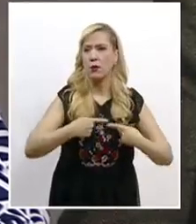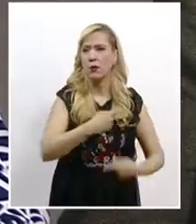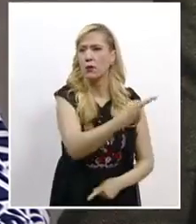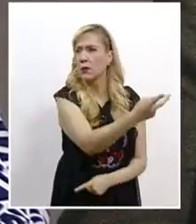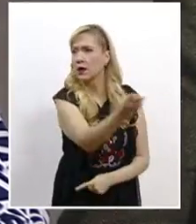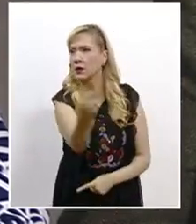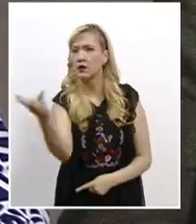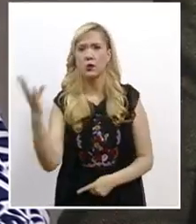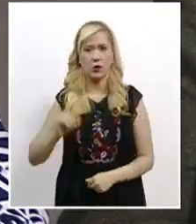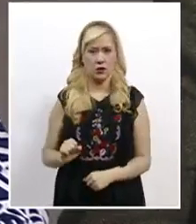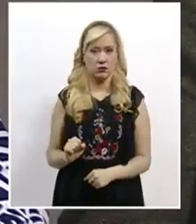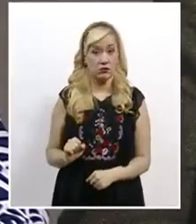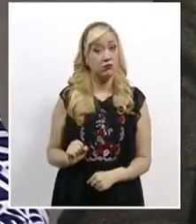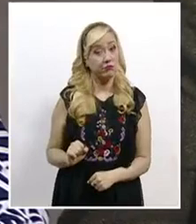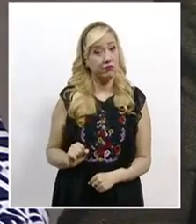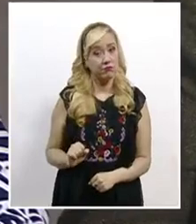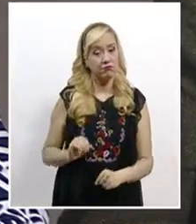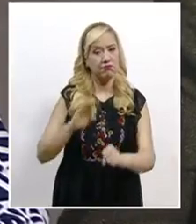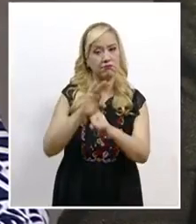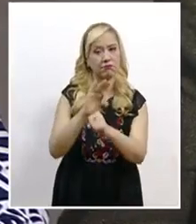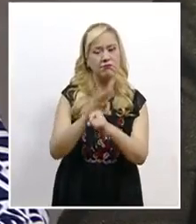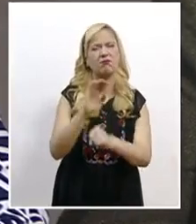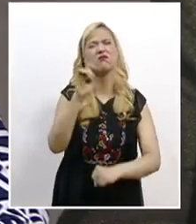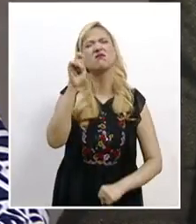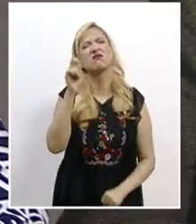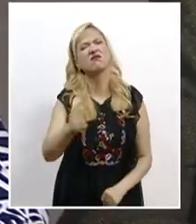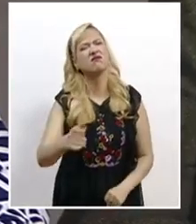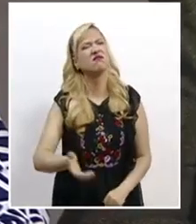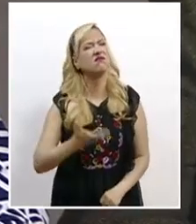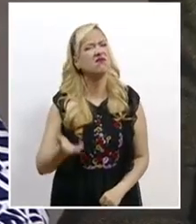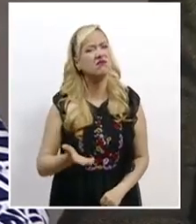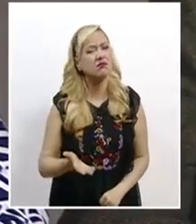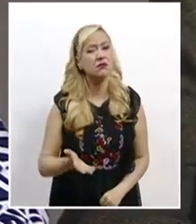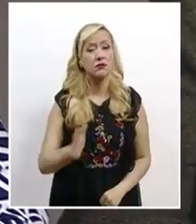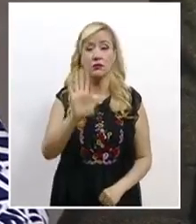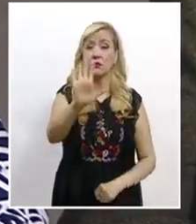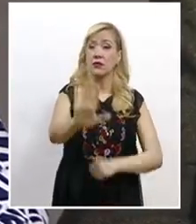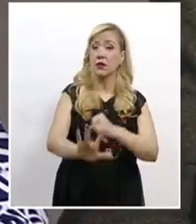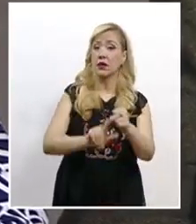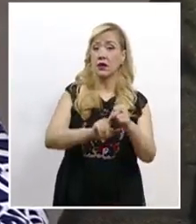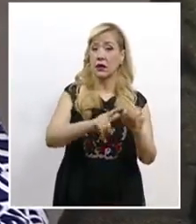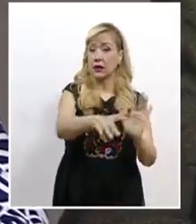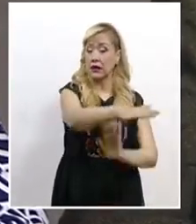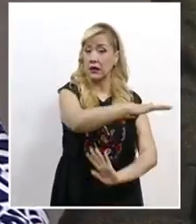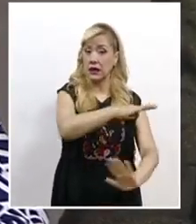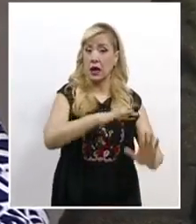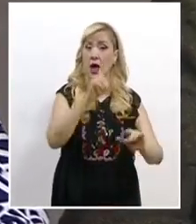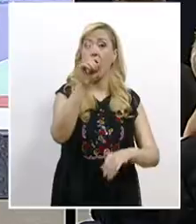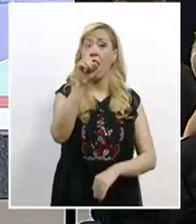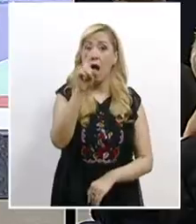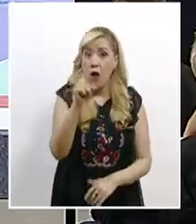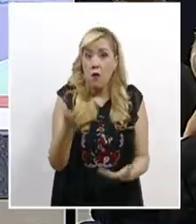personas, protegiendo para ello a la naturaleza